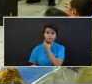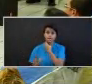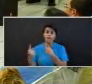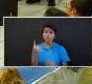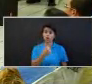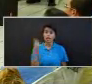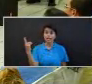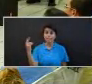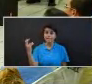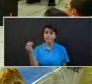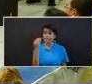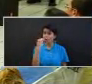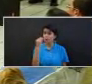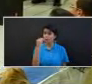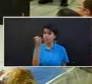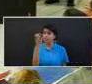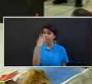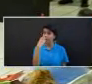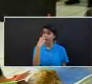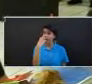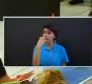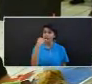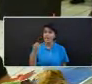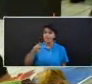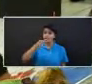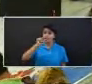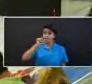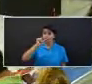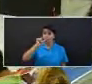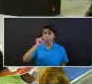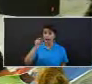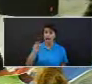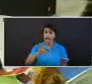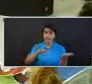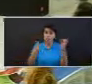Todas las veces que comieres este pan y bebes esta copa, la muerte